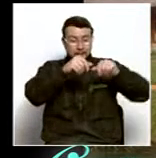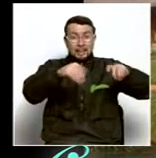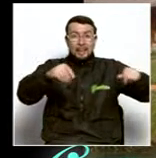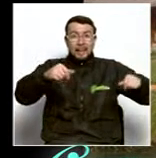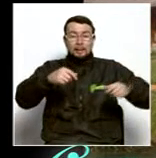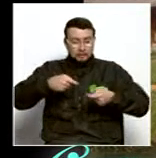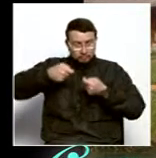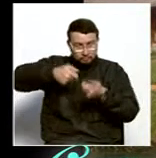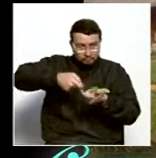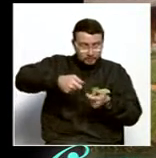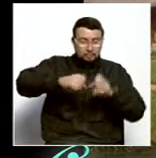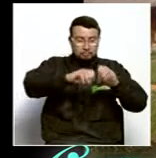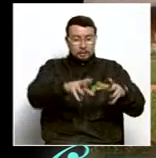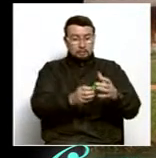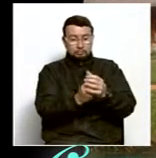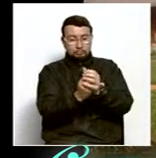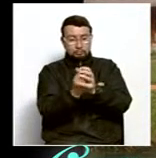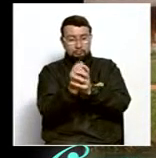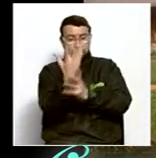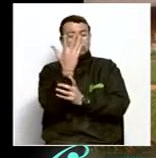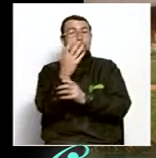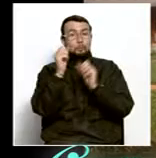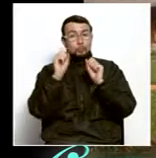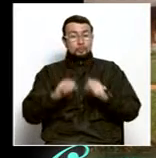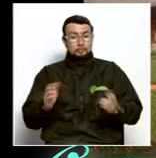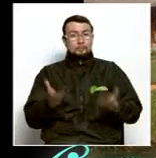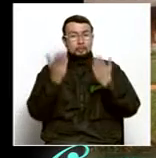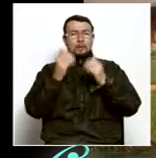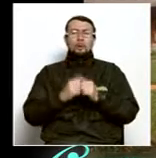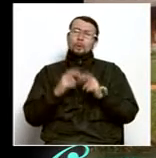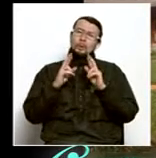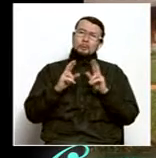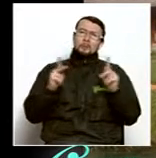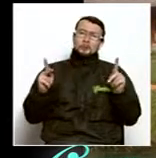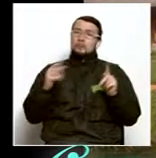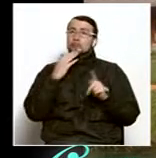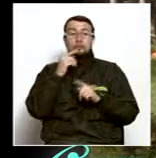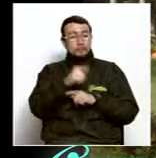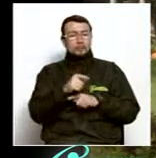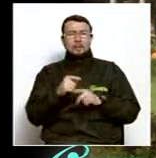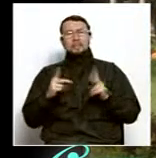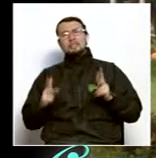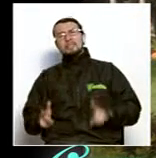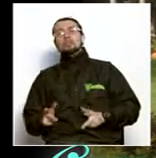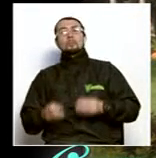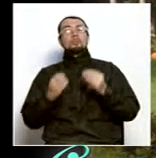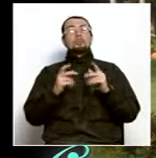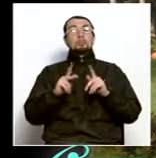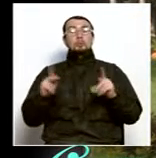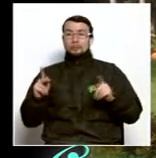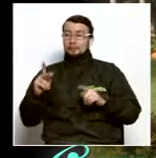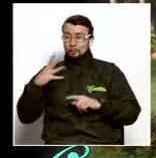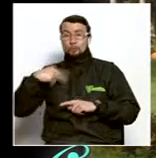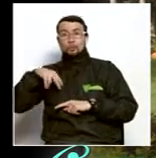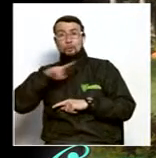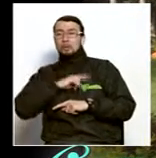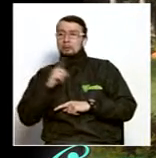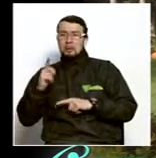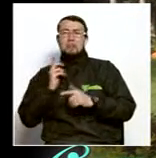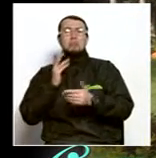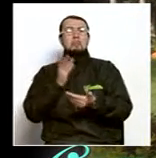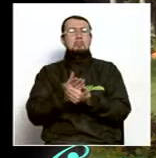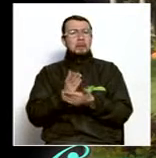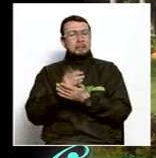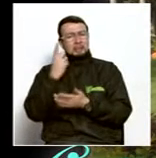que replantear nuestra vida. Ojalá la gente, esto es un sitio de descanso donde muchos de los pacientes nuestros van y se quedan allá varios